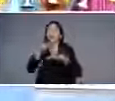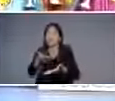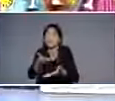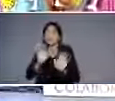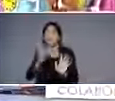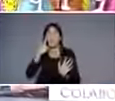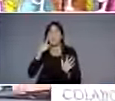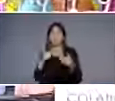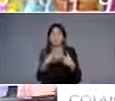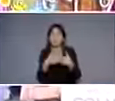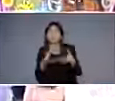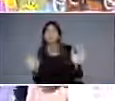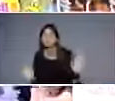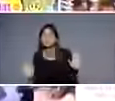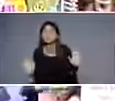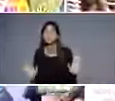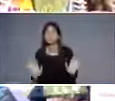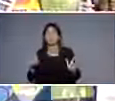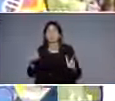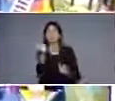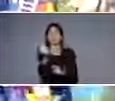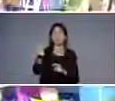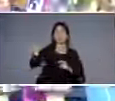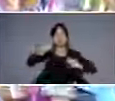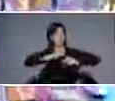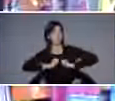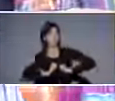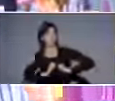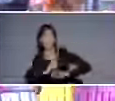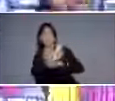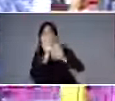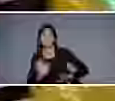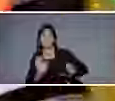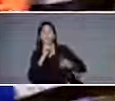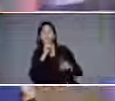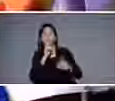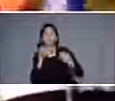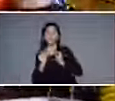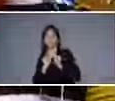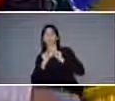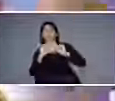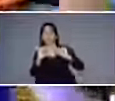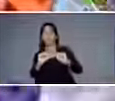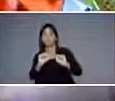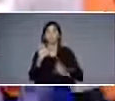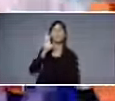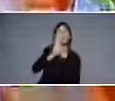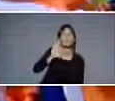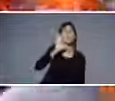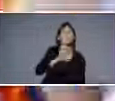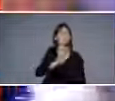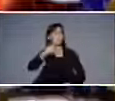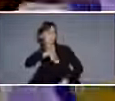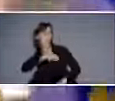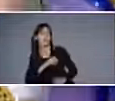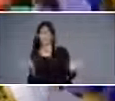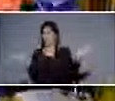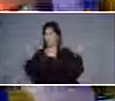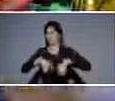manos abiertas, en abierta dinero no se han cerrado las puertas. No hay corrupción en España,